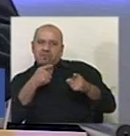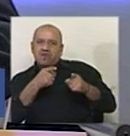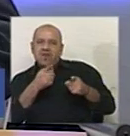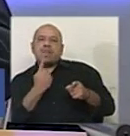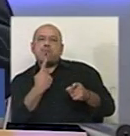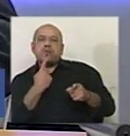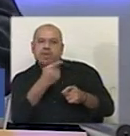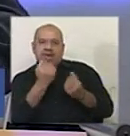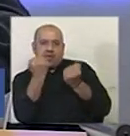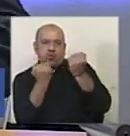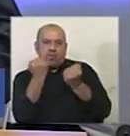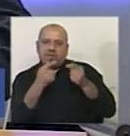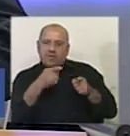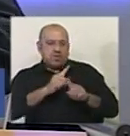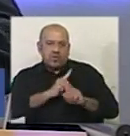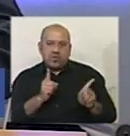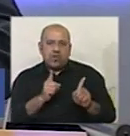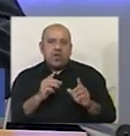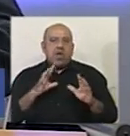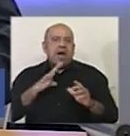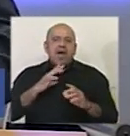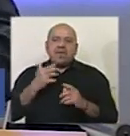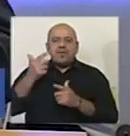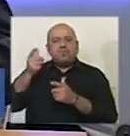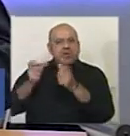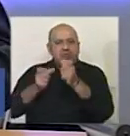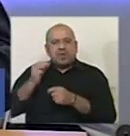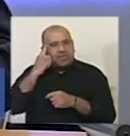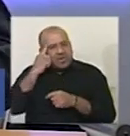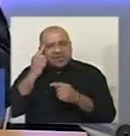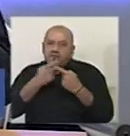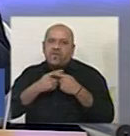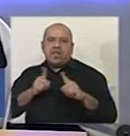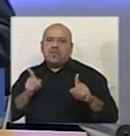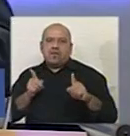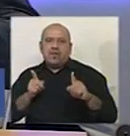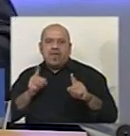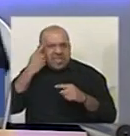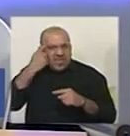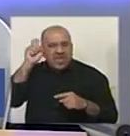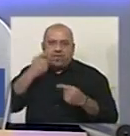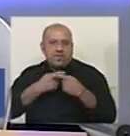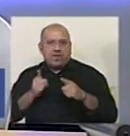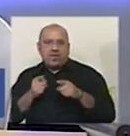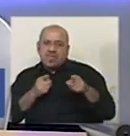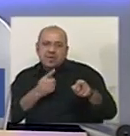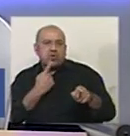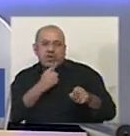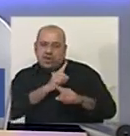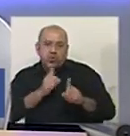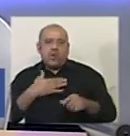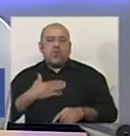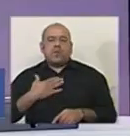y un otro mundo, un mundo humano, un mundo social, antropológico, que se siente indefenso ante estas políticas, ¿no? Uno de